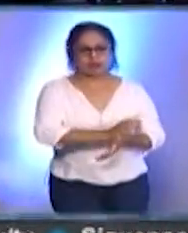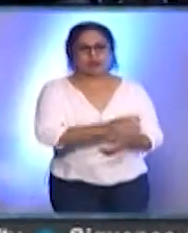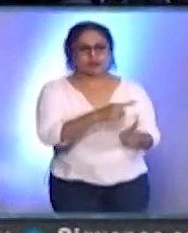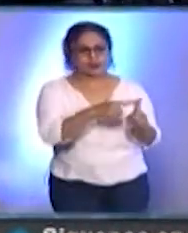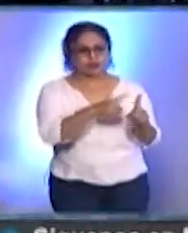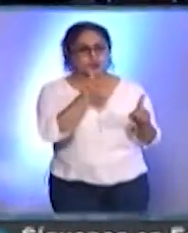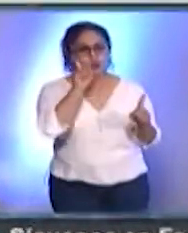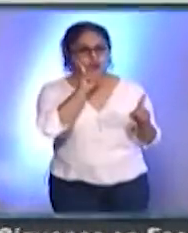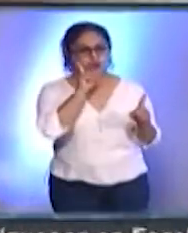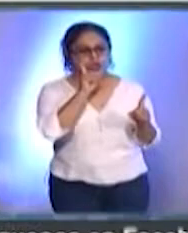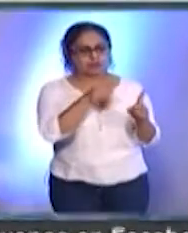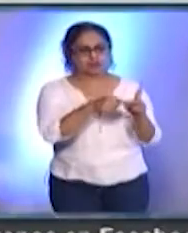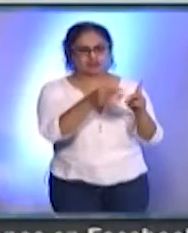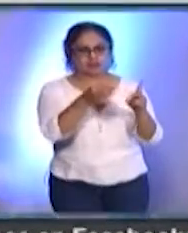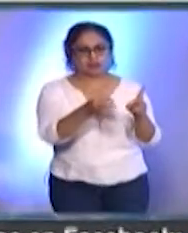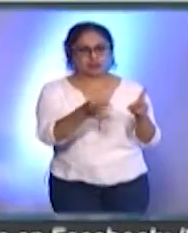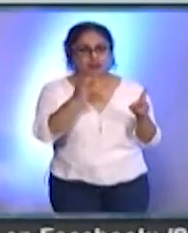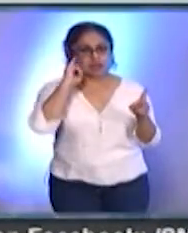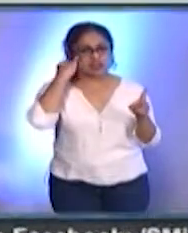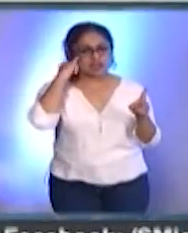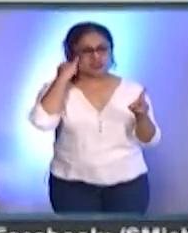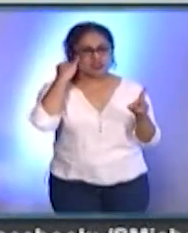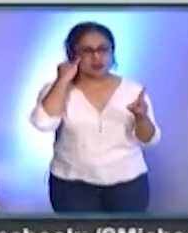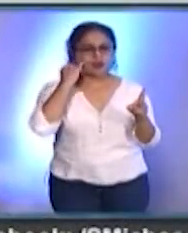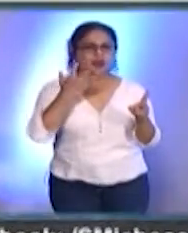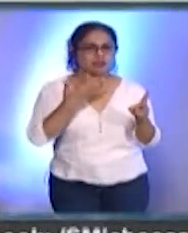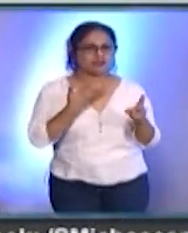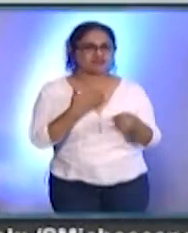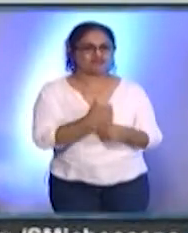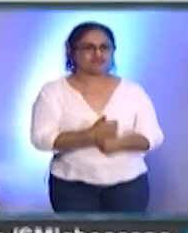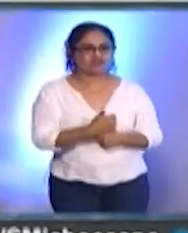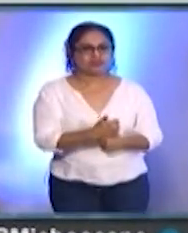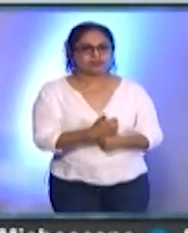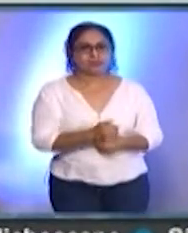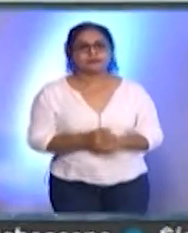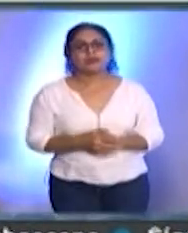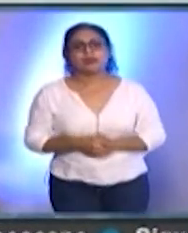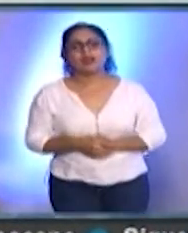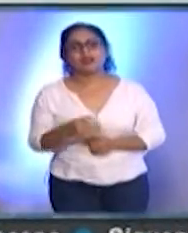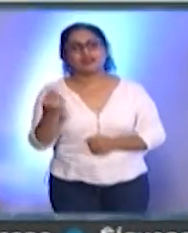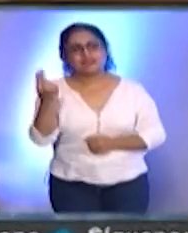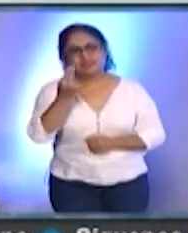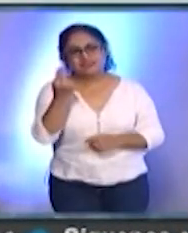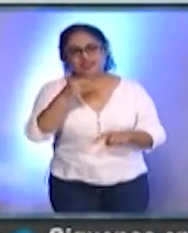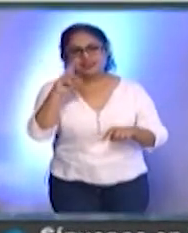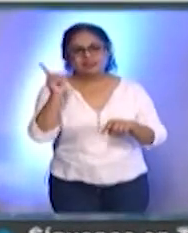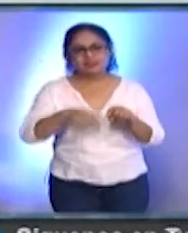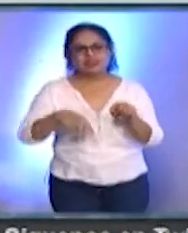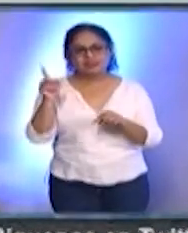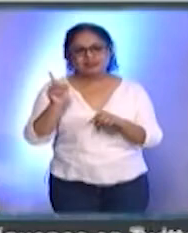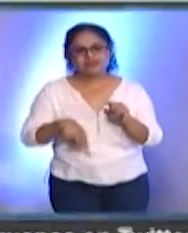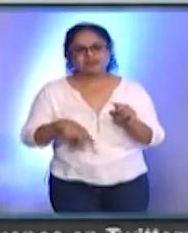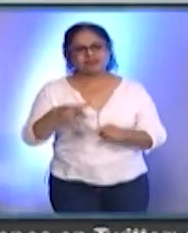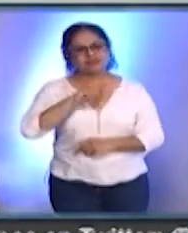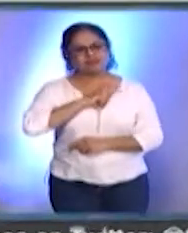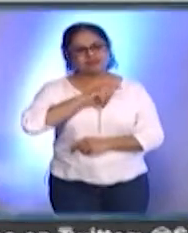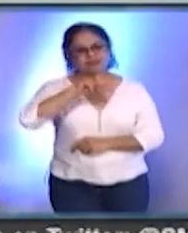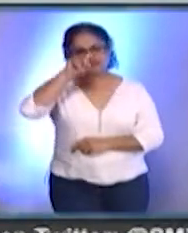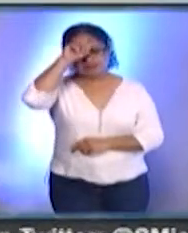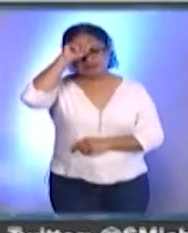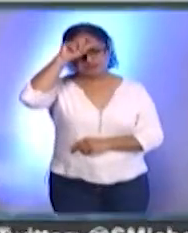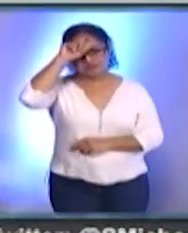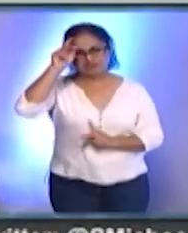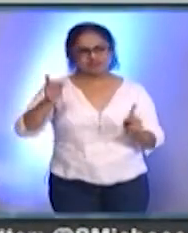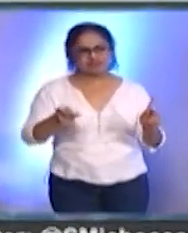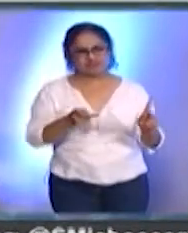ser indígena. Romper paradigmas, el ir a la cancha, el cuestionar, pues también te vuelves la loca, ¿no?